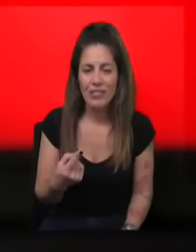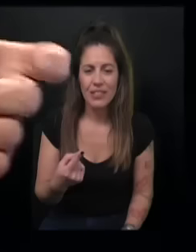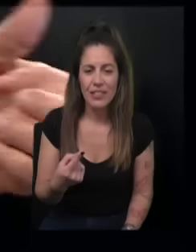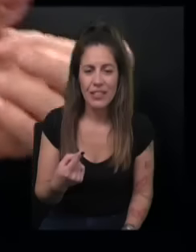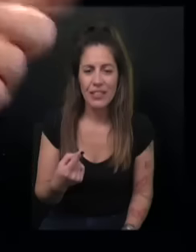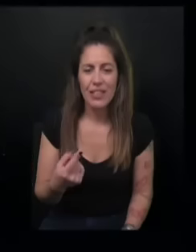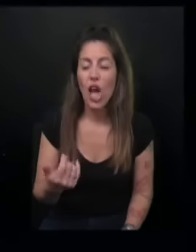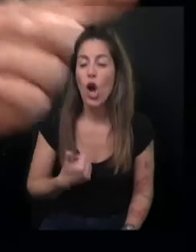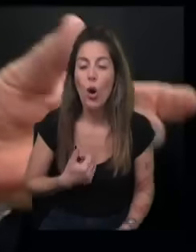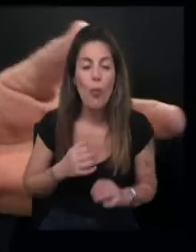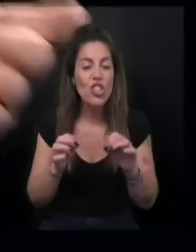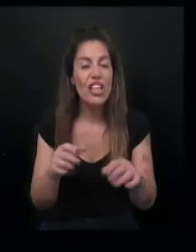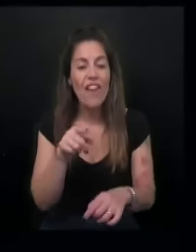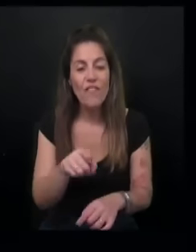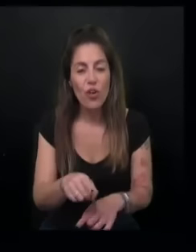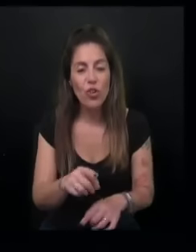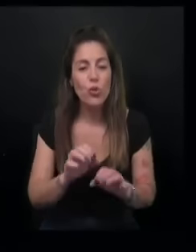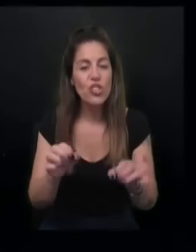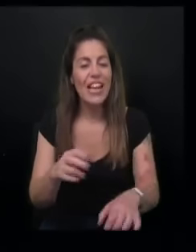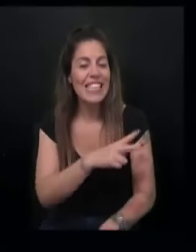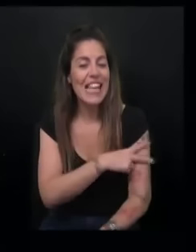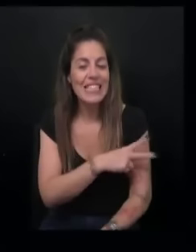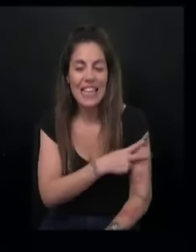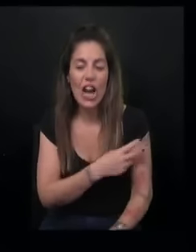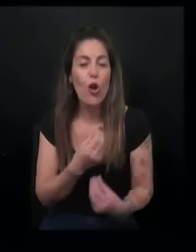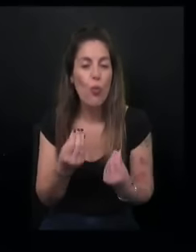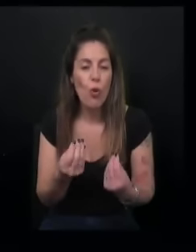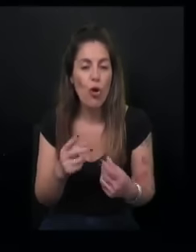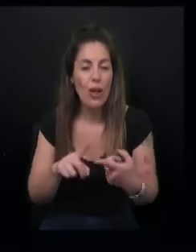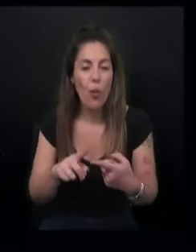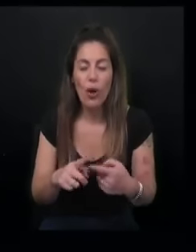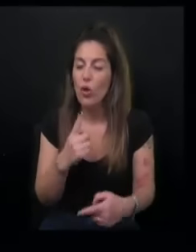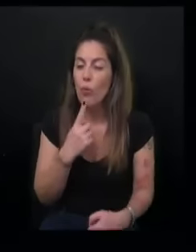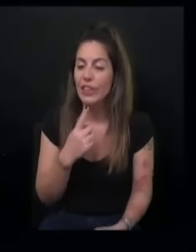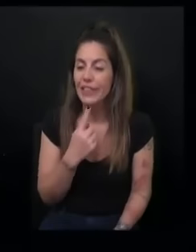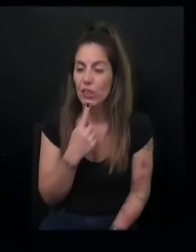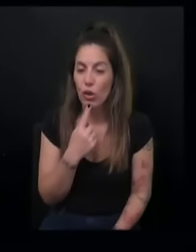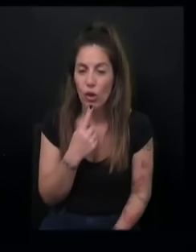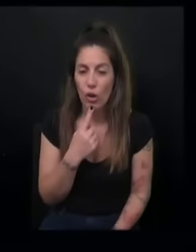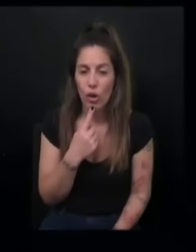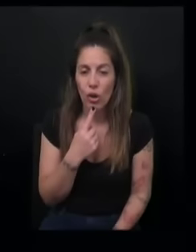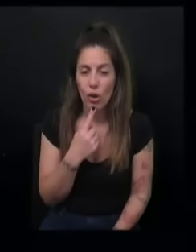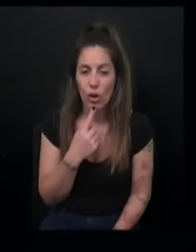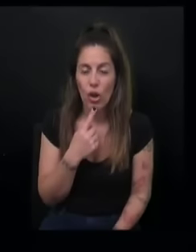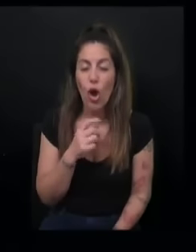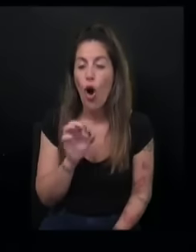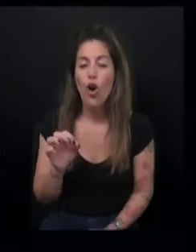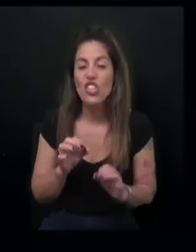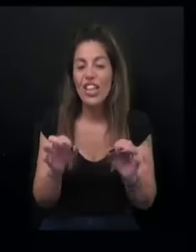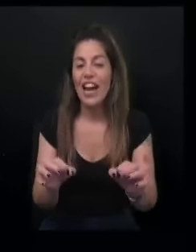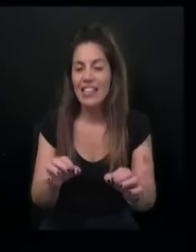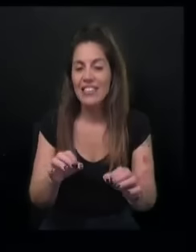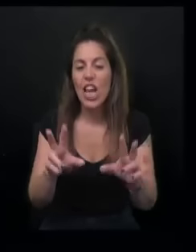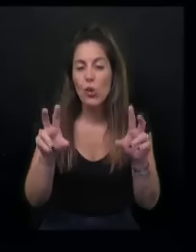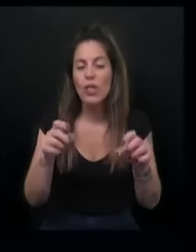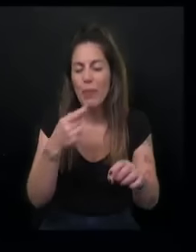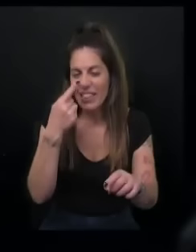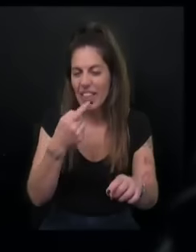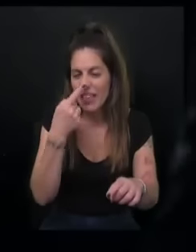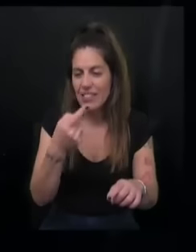pero Y cómo llegas vos a tú llegas a ese cargo por por por un acuerdo político este o llegarse caro porque yaa un tema que te